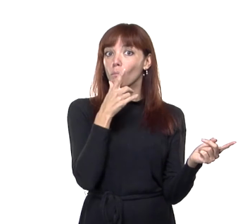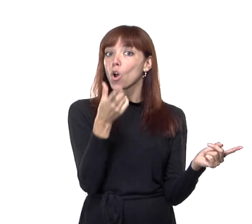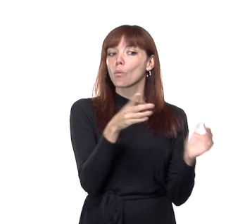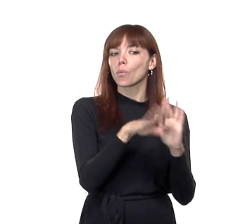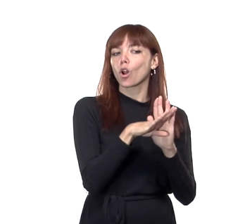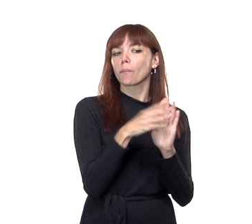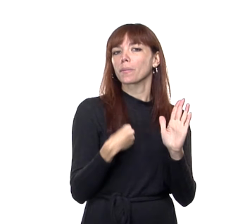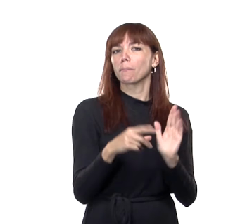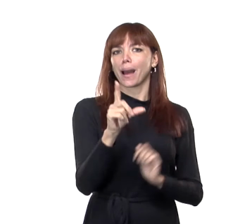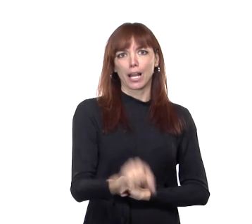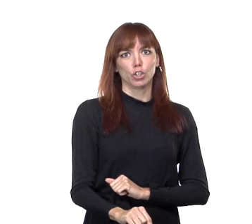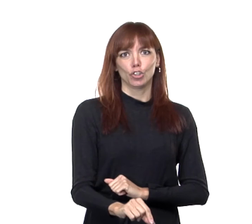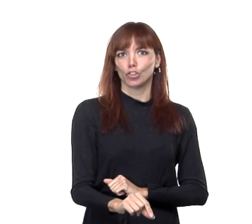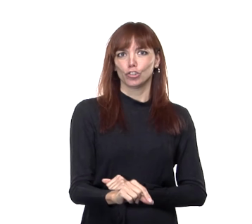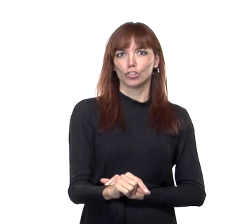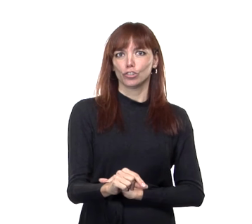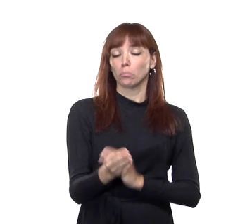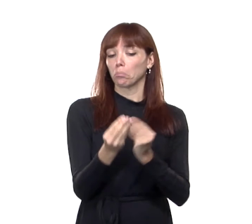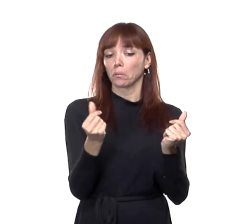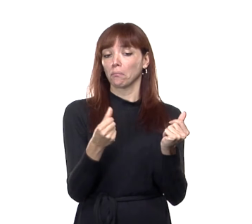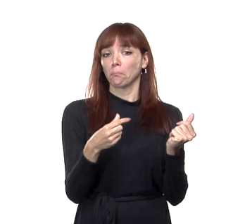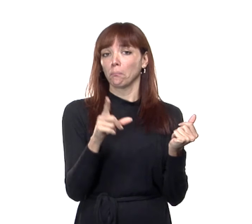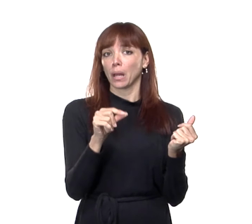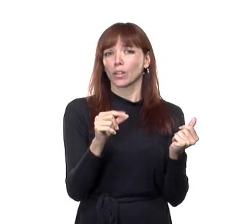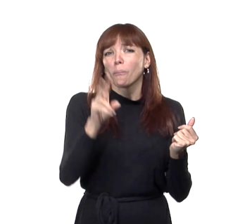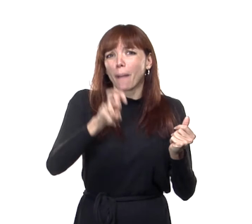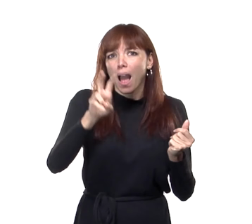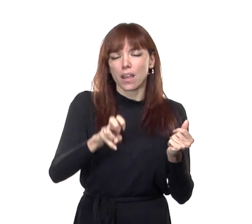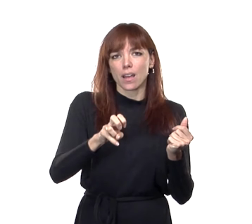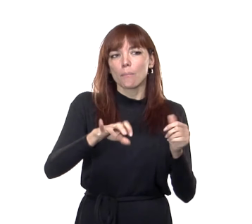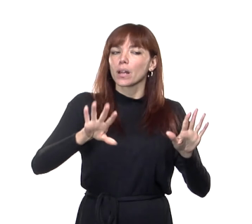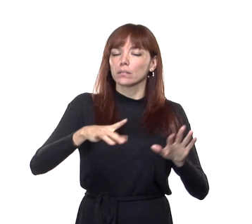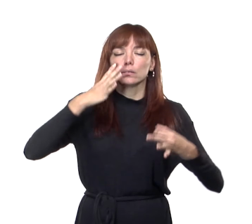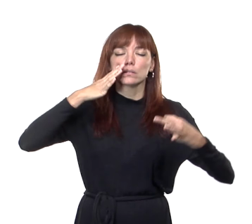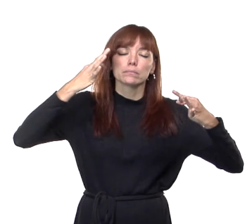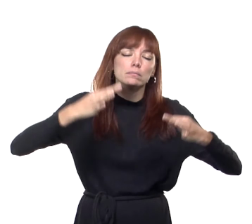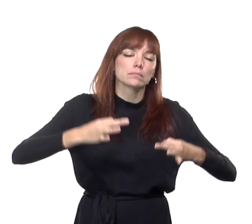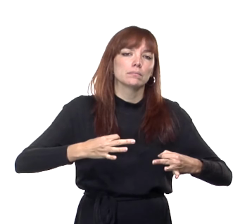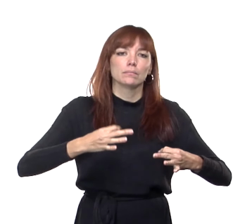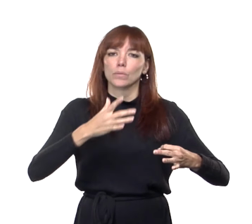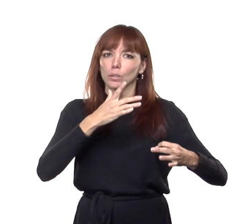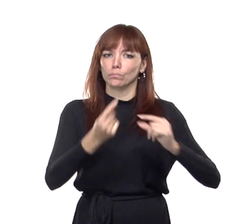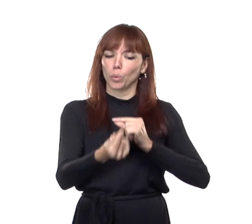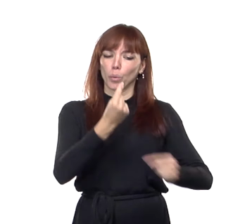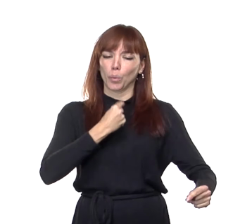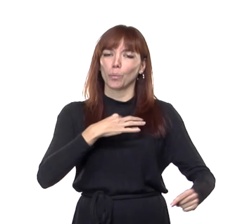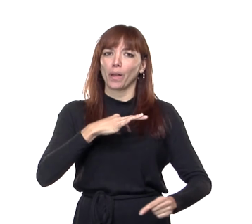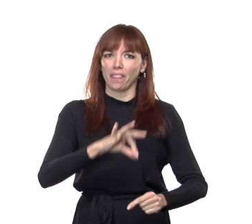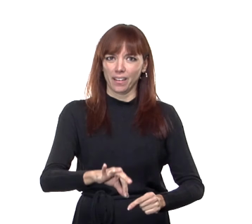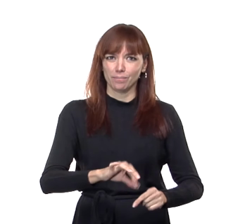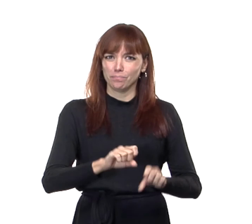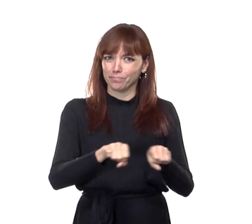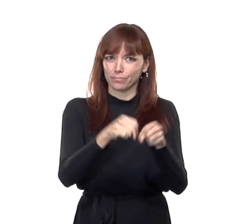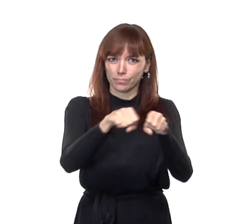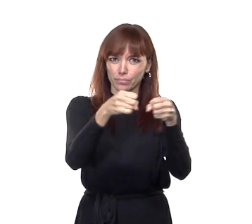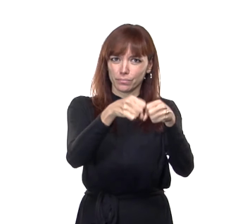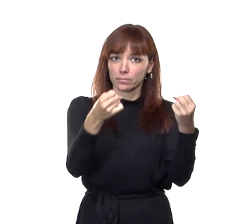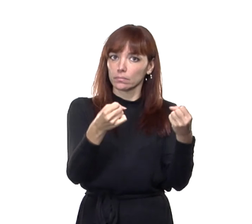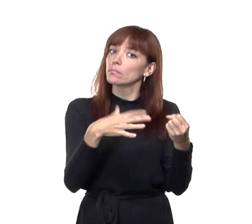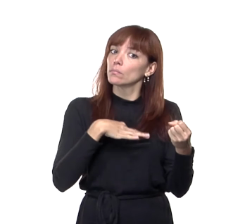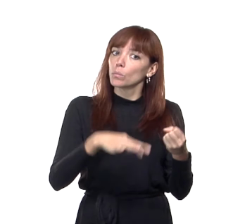son muy fáciles de minar y son muy útiles en muchos sentidos pero también son increíblemente tóxicos y como dije están exponiendo a los individuos a